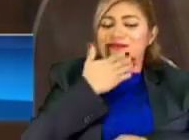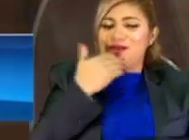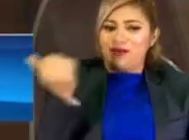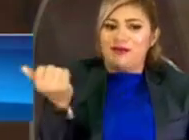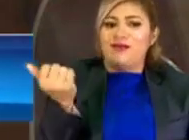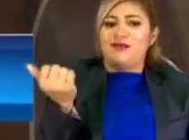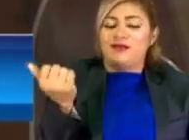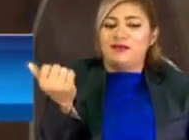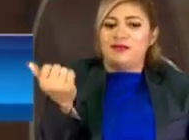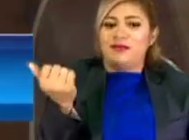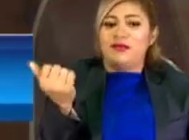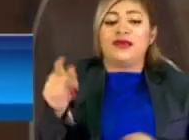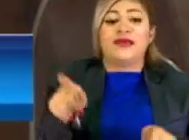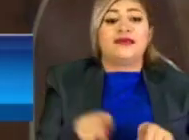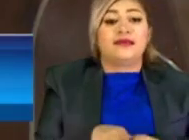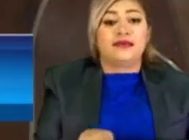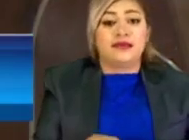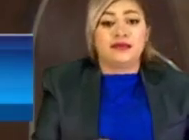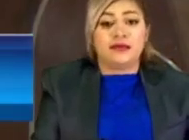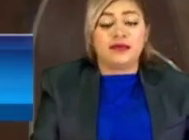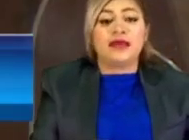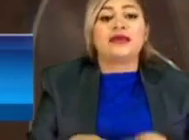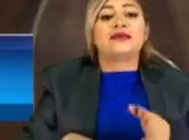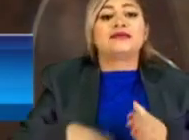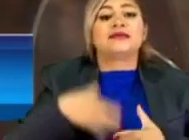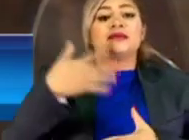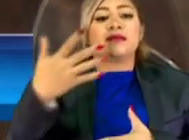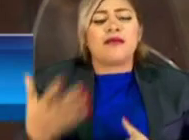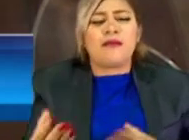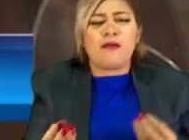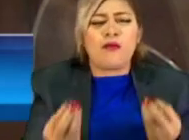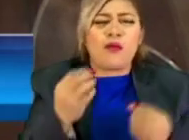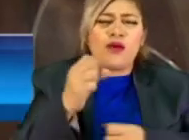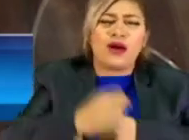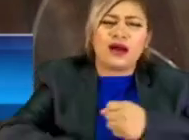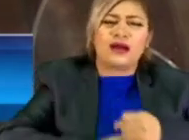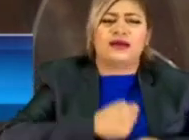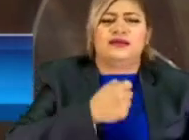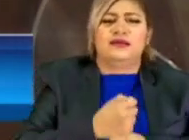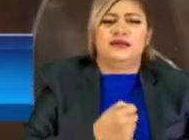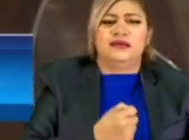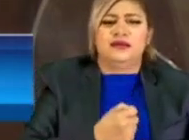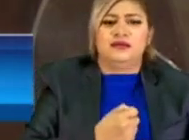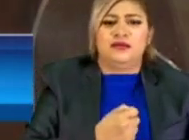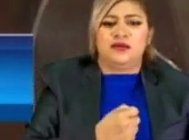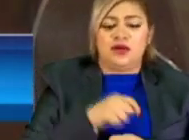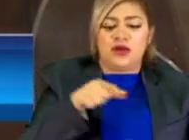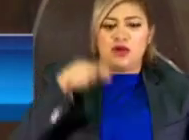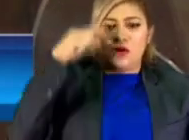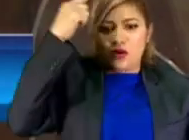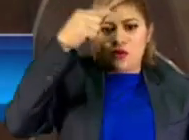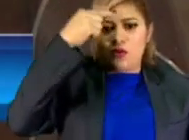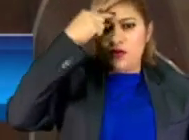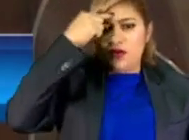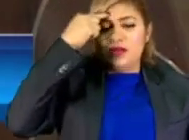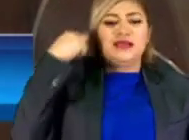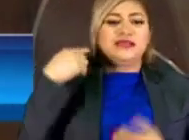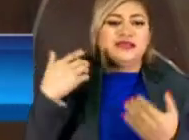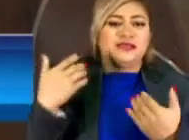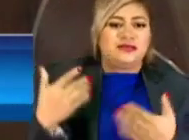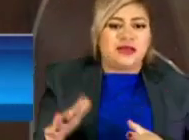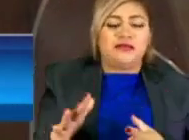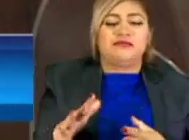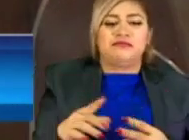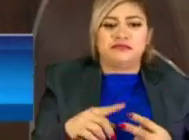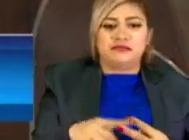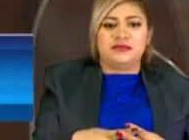Igualmente, y después de muchos años, este gobierno ya inició